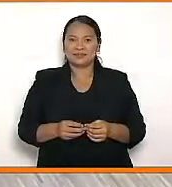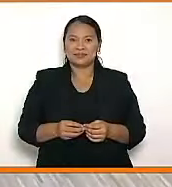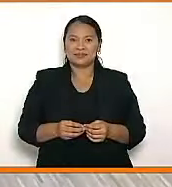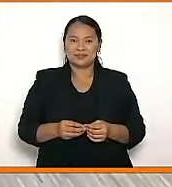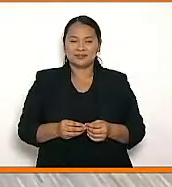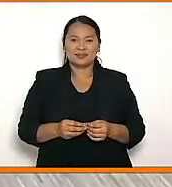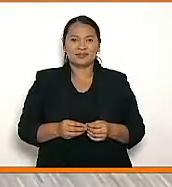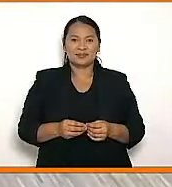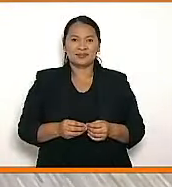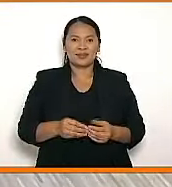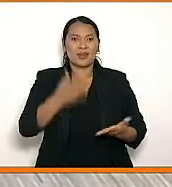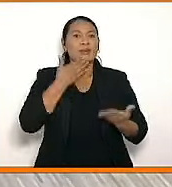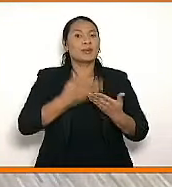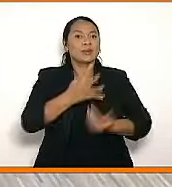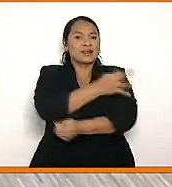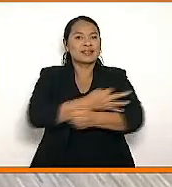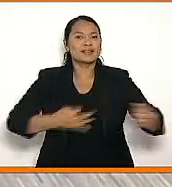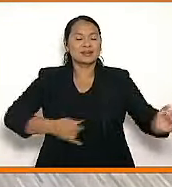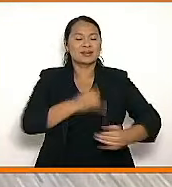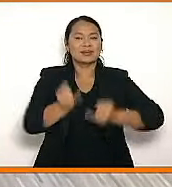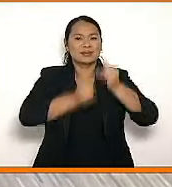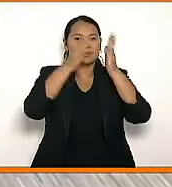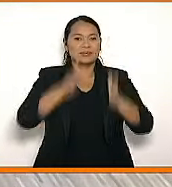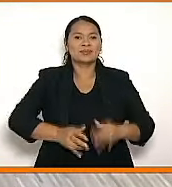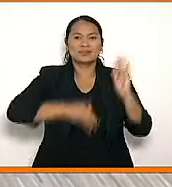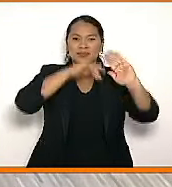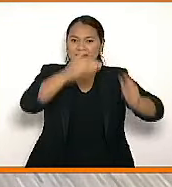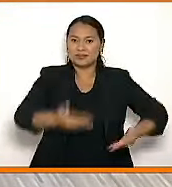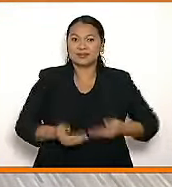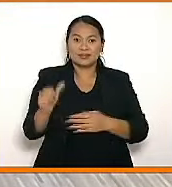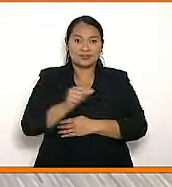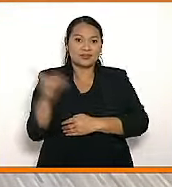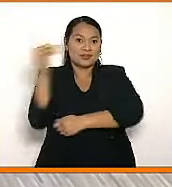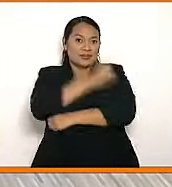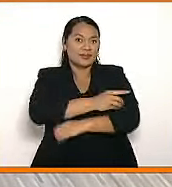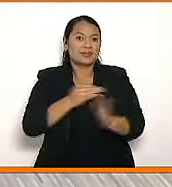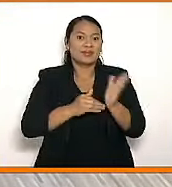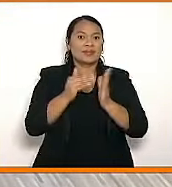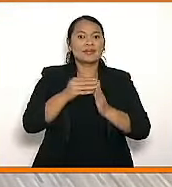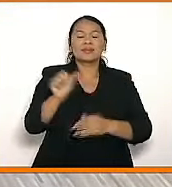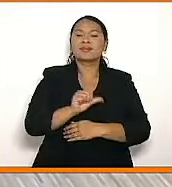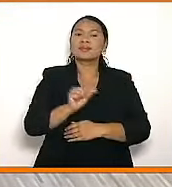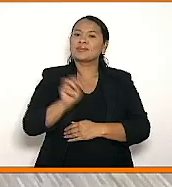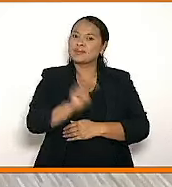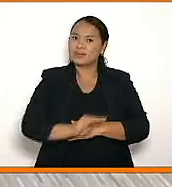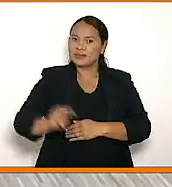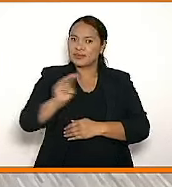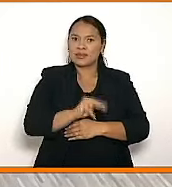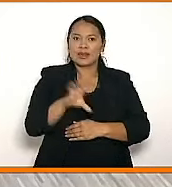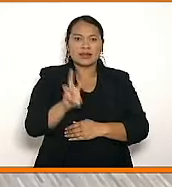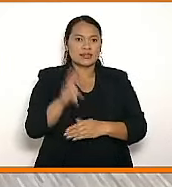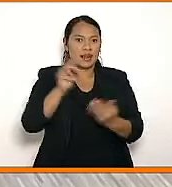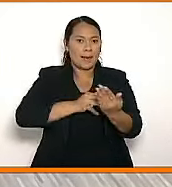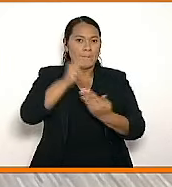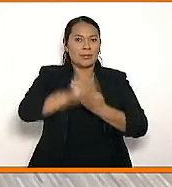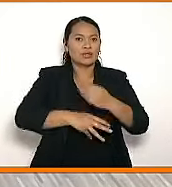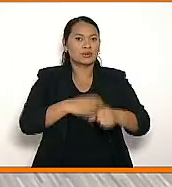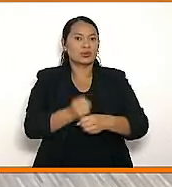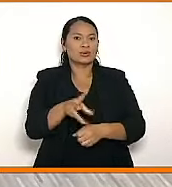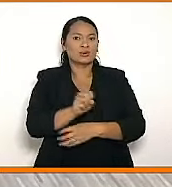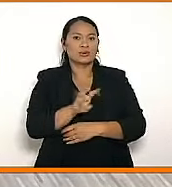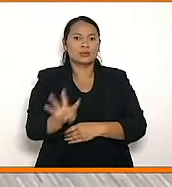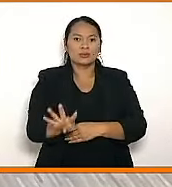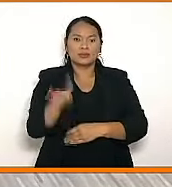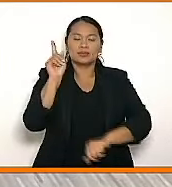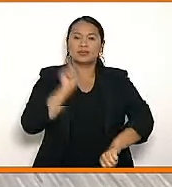vida. Muy buenas tardes, queridos jugadores. Bienvenidos a este Día Millonario. Hoy es miércoles 6 de marzo del año